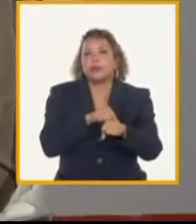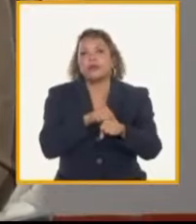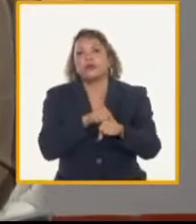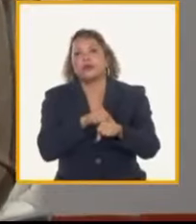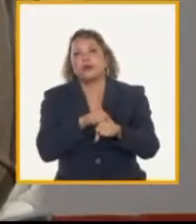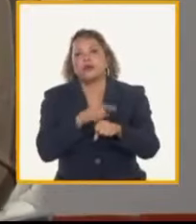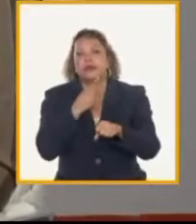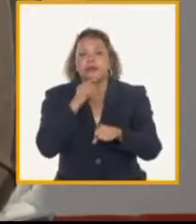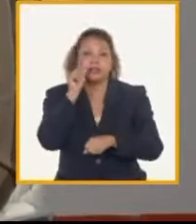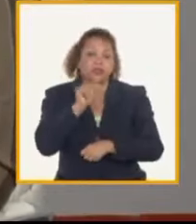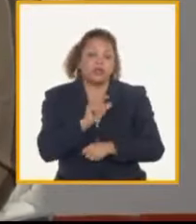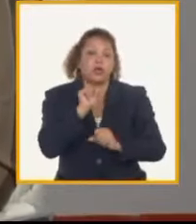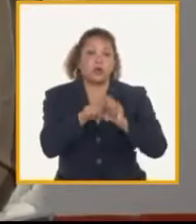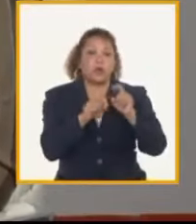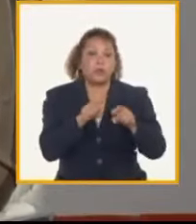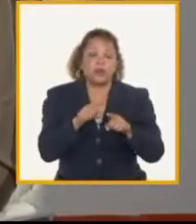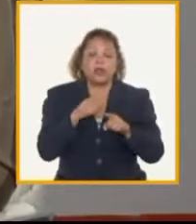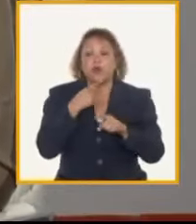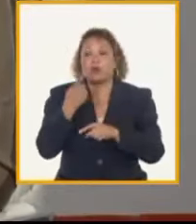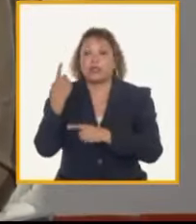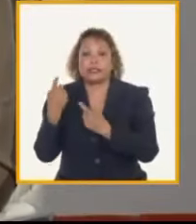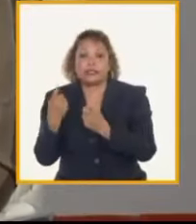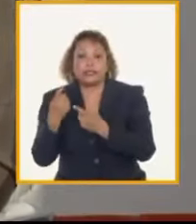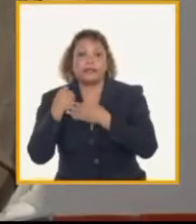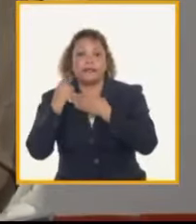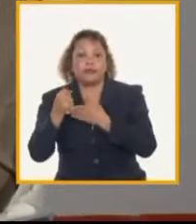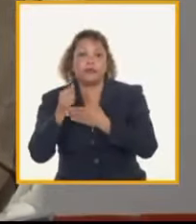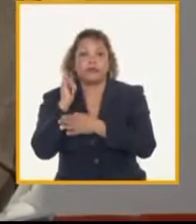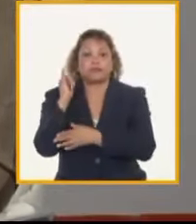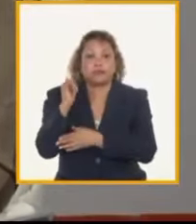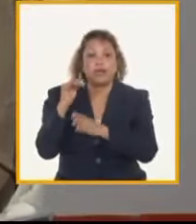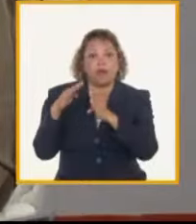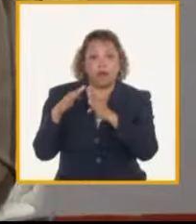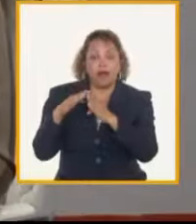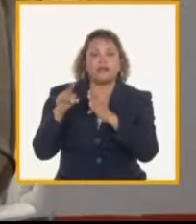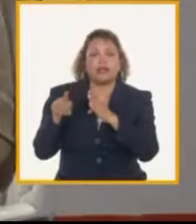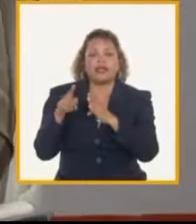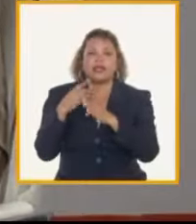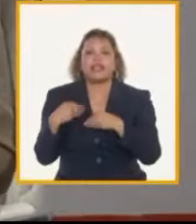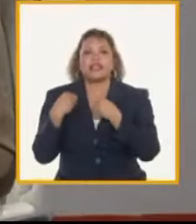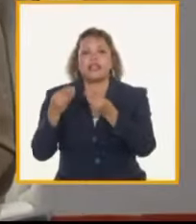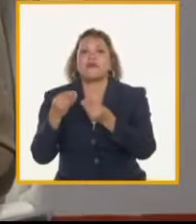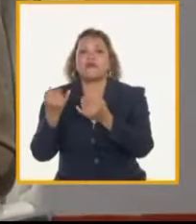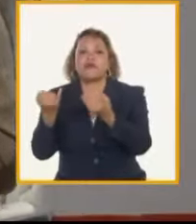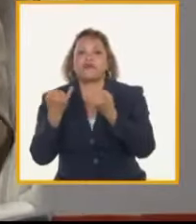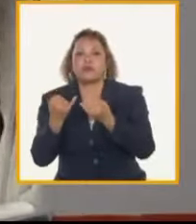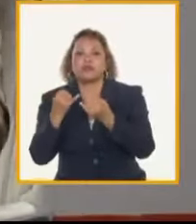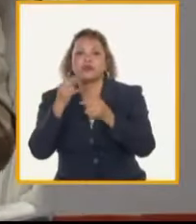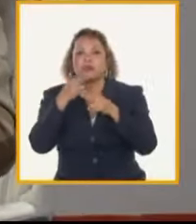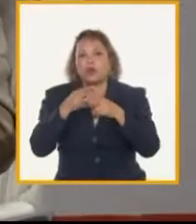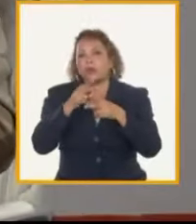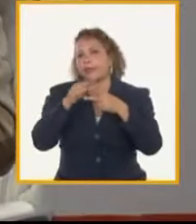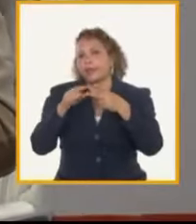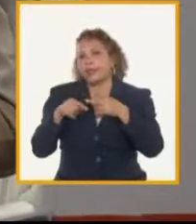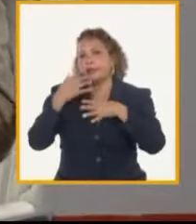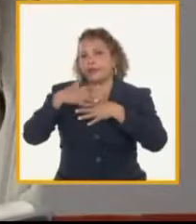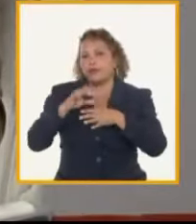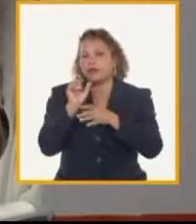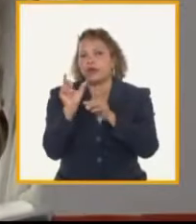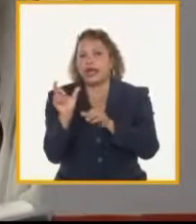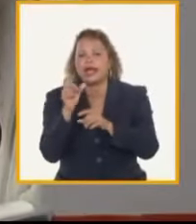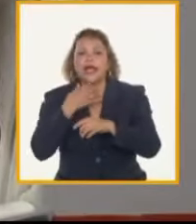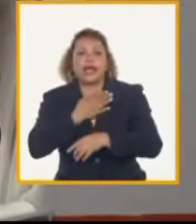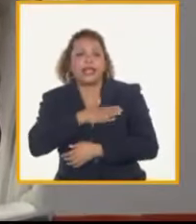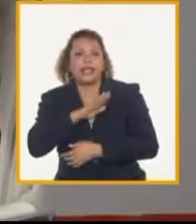el comprador o la persona vulnerable de la que hablamos hace un rato, le damos los datos con 30 días de antelación y el día que, por supuesto,